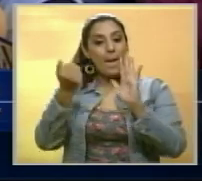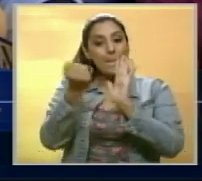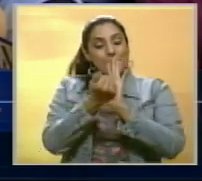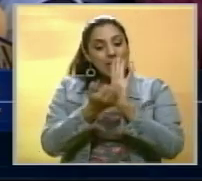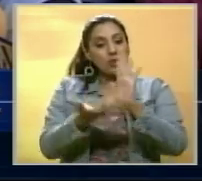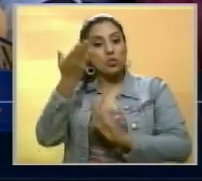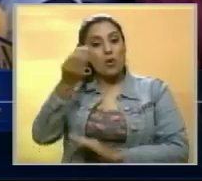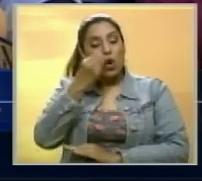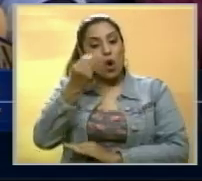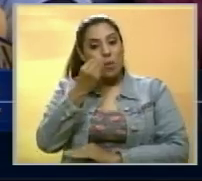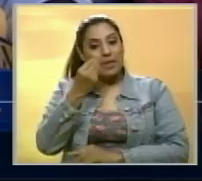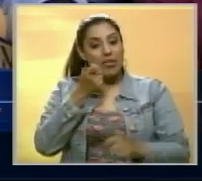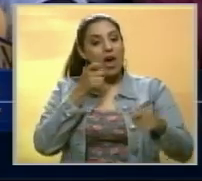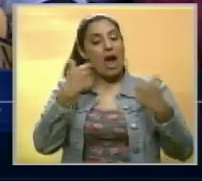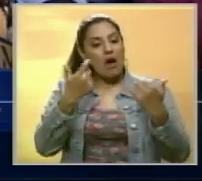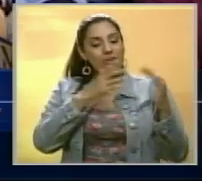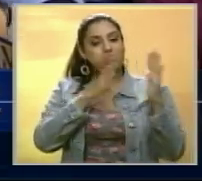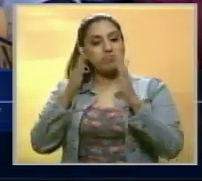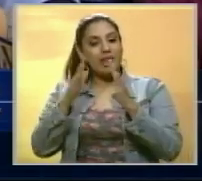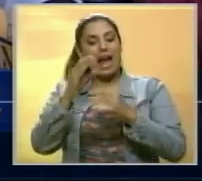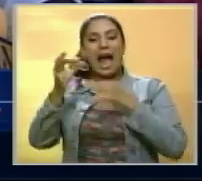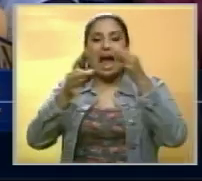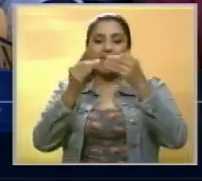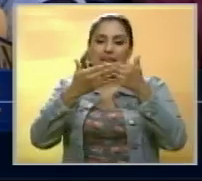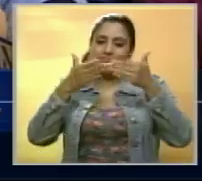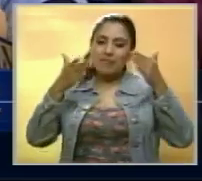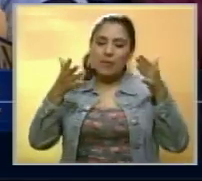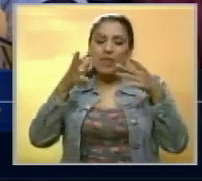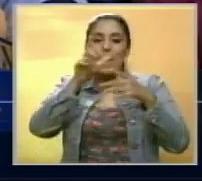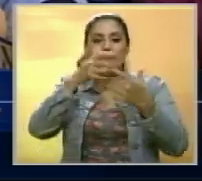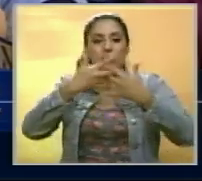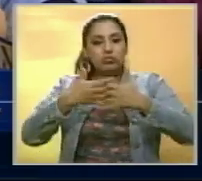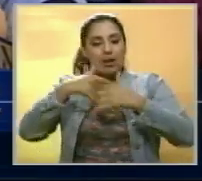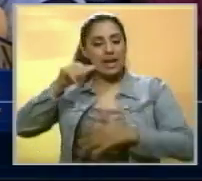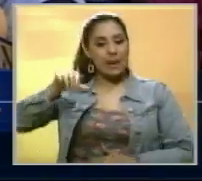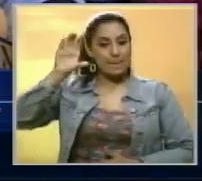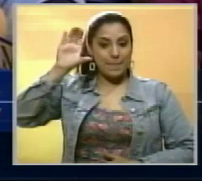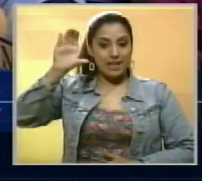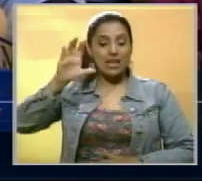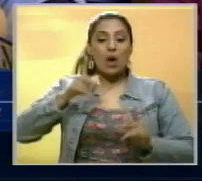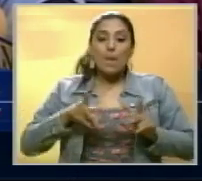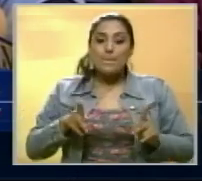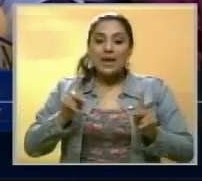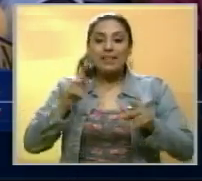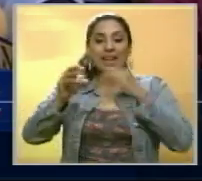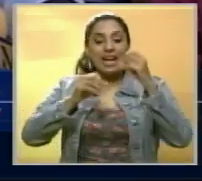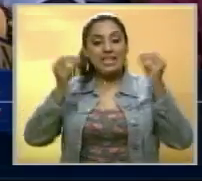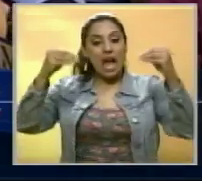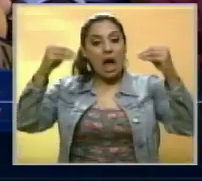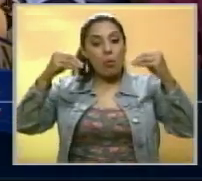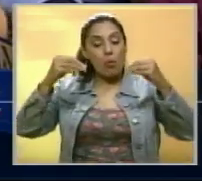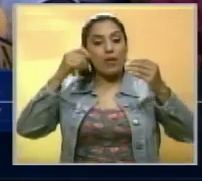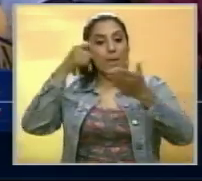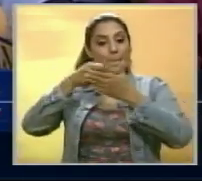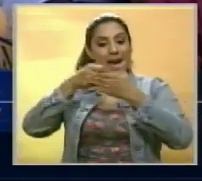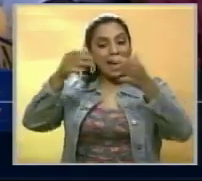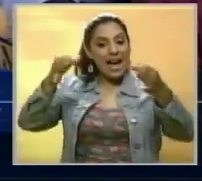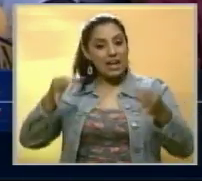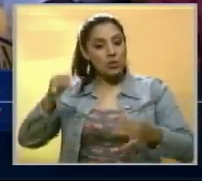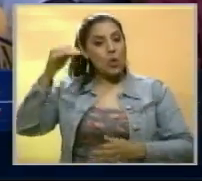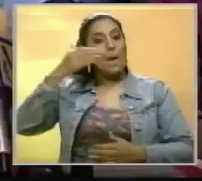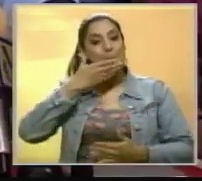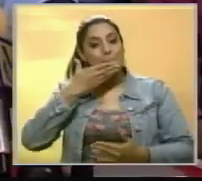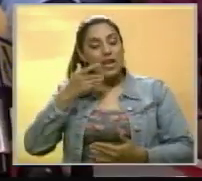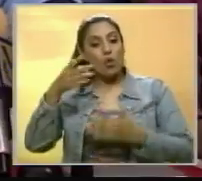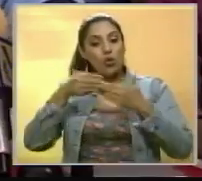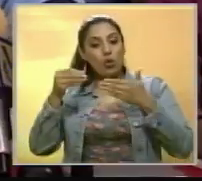los rubros regulados fueron fijados en un diálogo abierto con los productores del país, lo que ha permitido establecer acuerdos y cuotas que garantizan la oferta